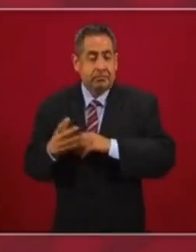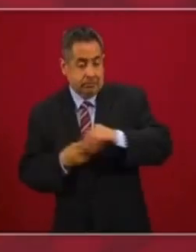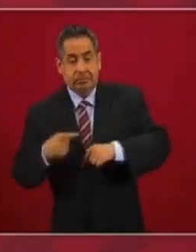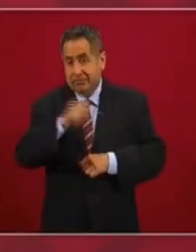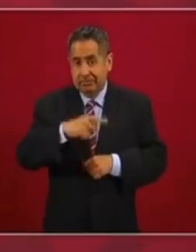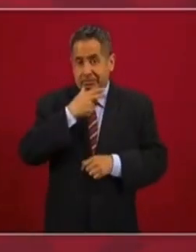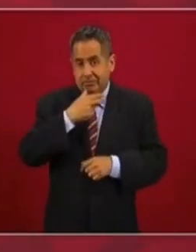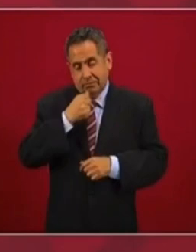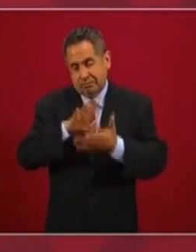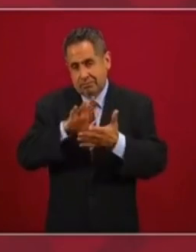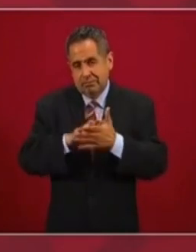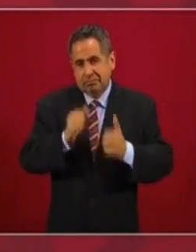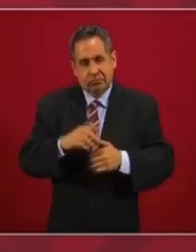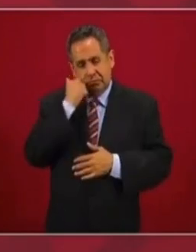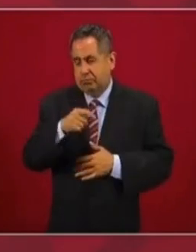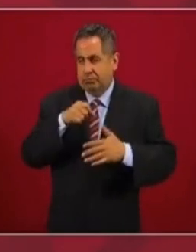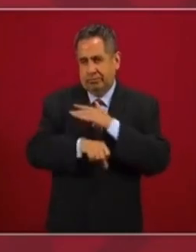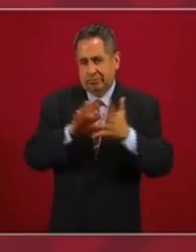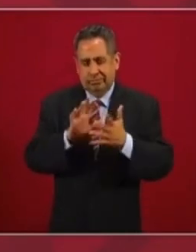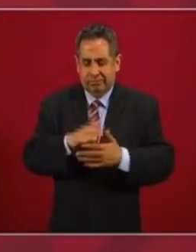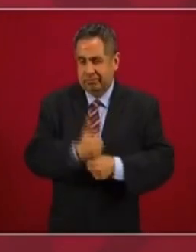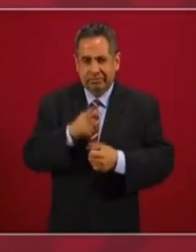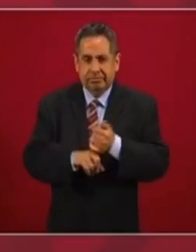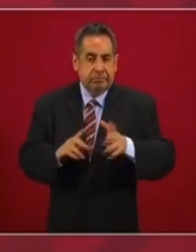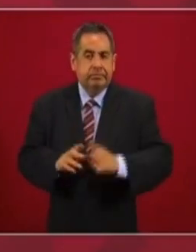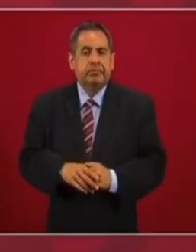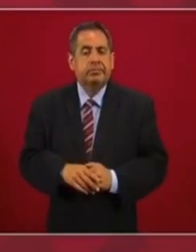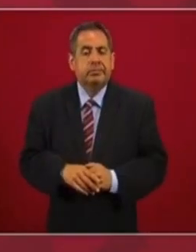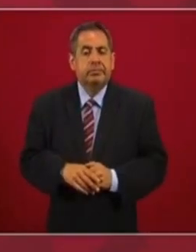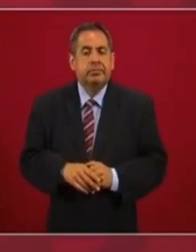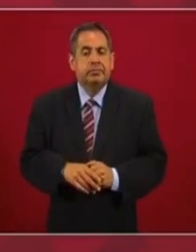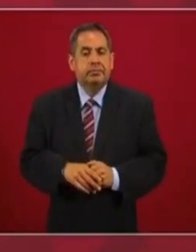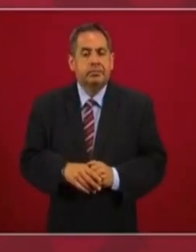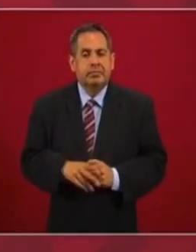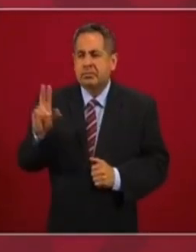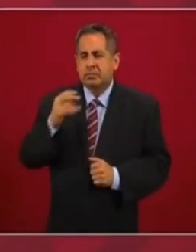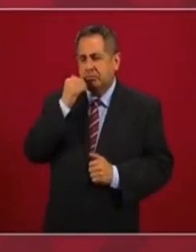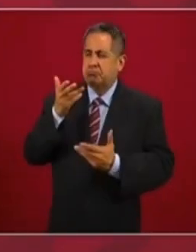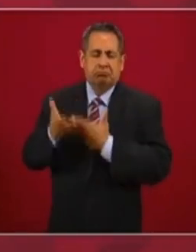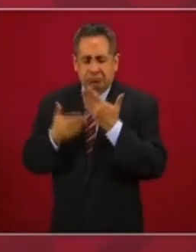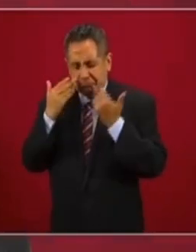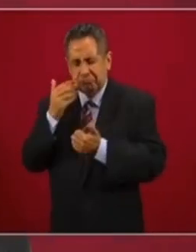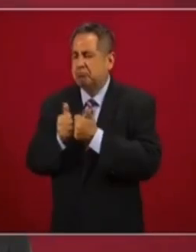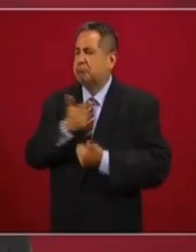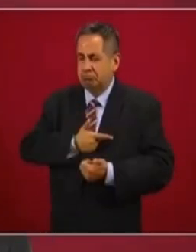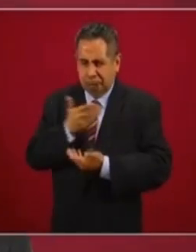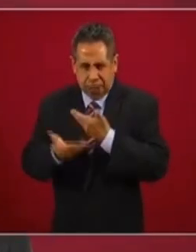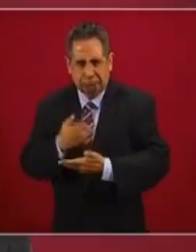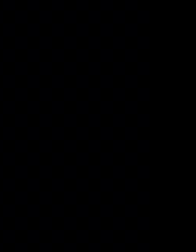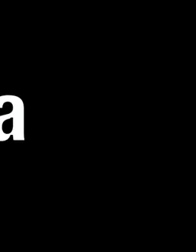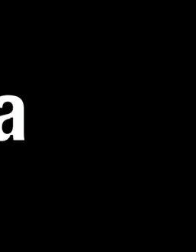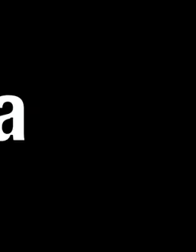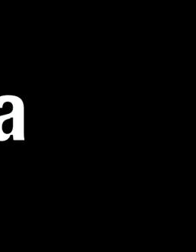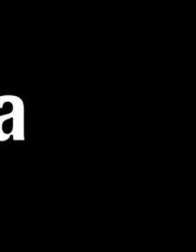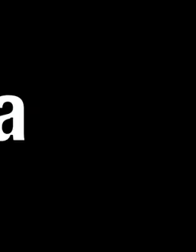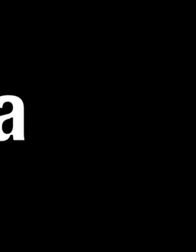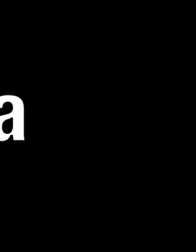que ahora está preso, y lo lamento, pues, porque yo no quiero que nadie padezca ni nadie sufra. No, estamos a las órdenes para servirles.